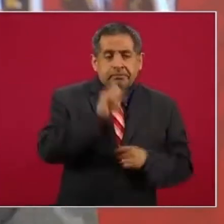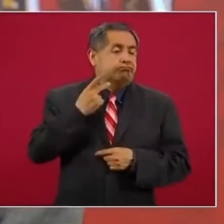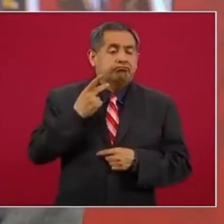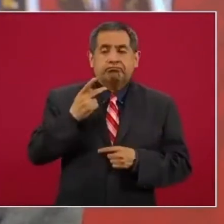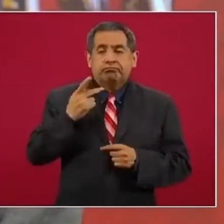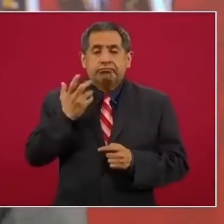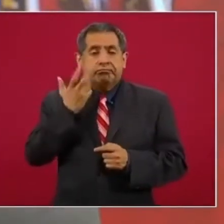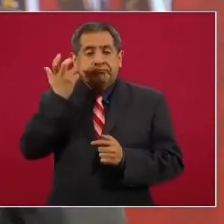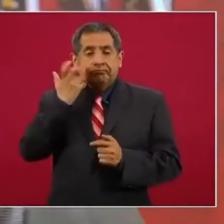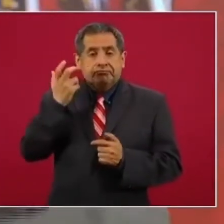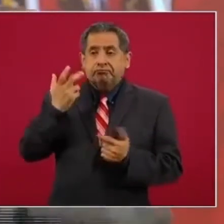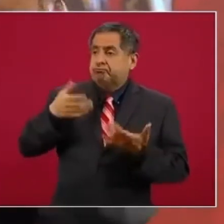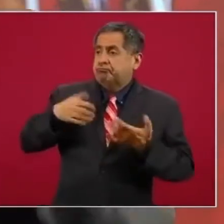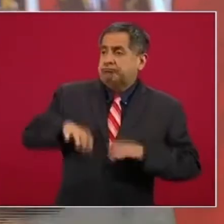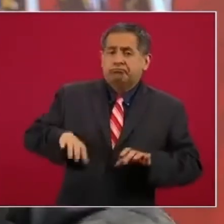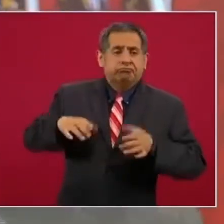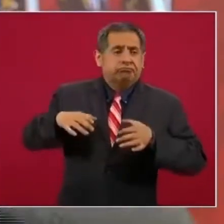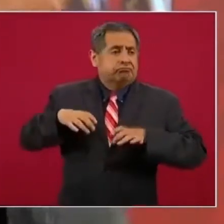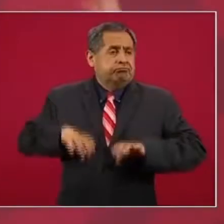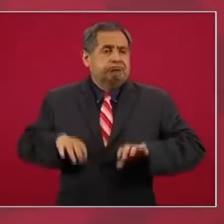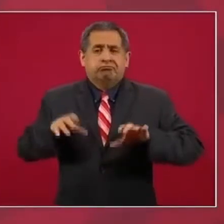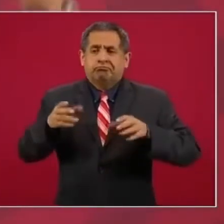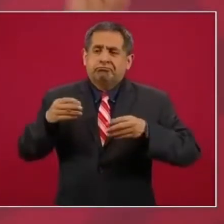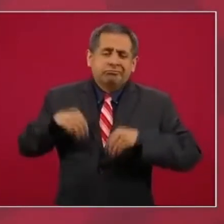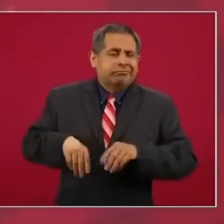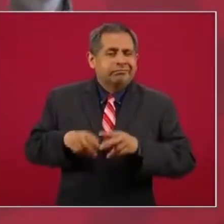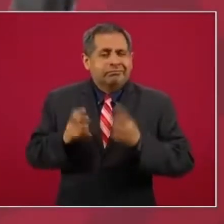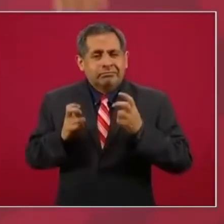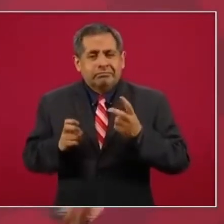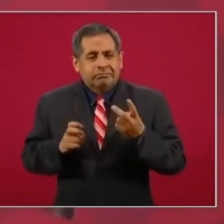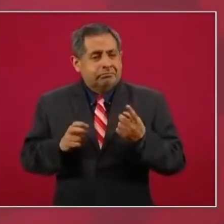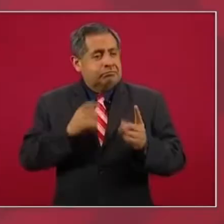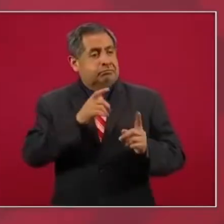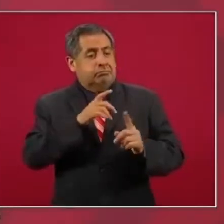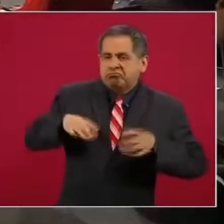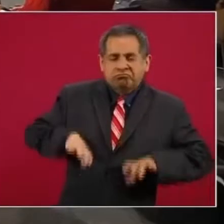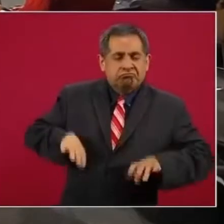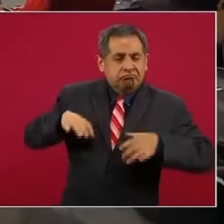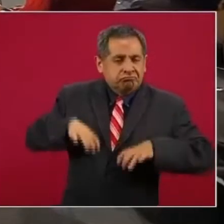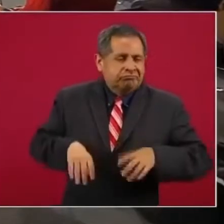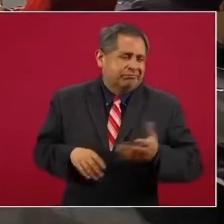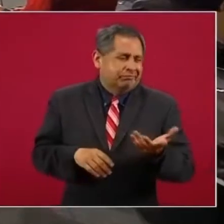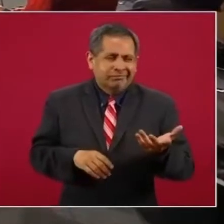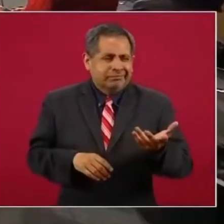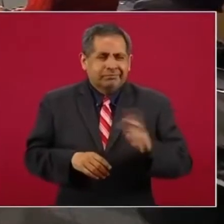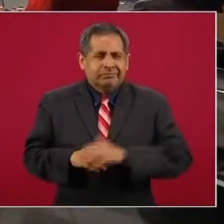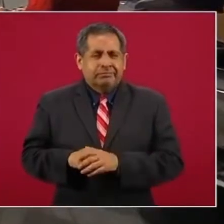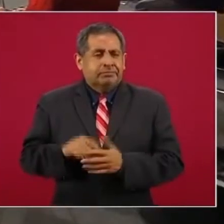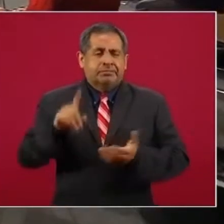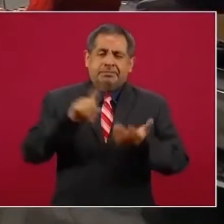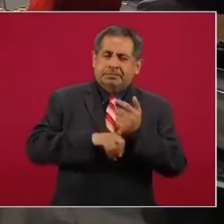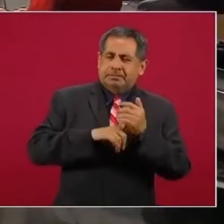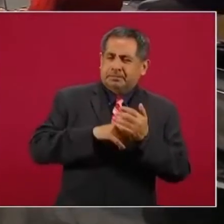blanco, porque se dedicaban a saquear y ni siquiera perdían su respetabilidad, se